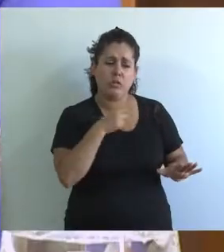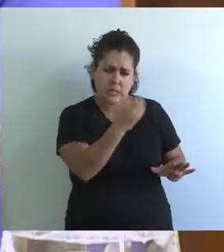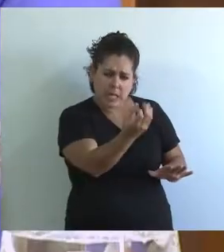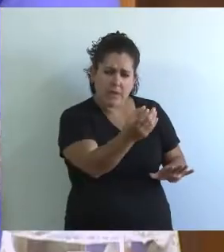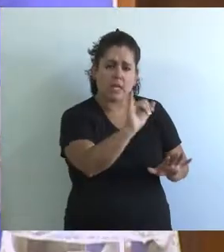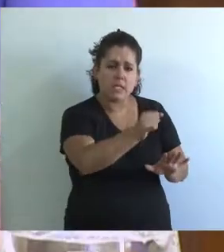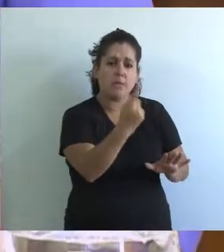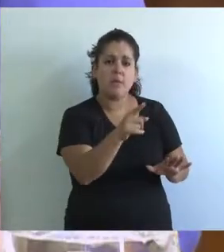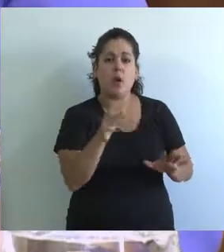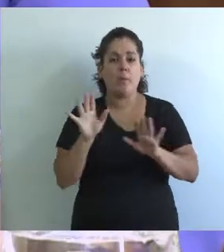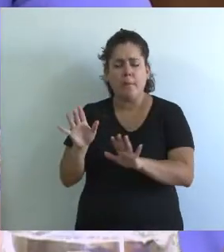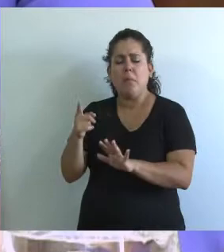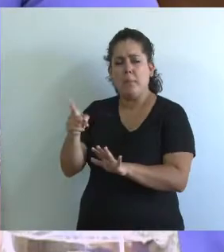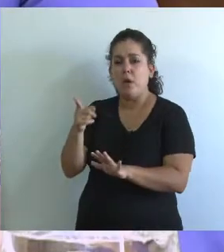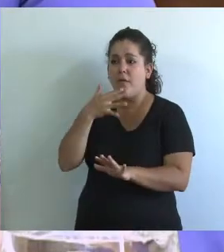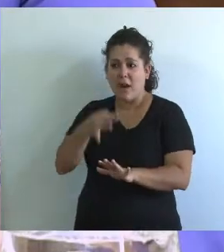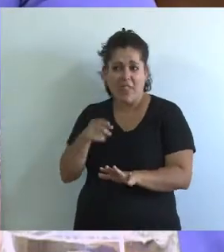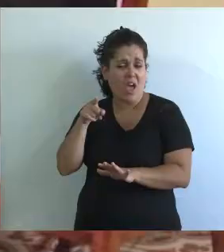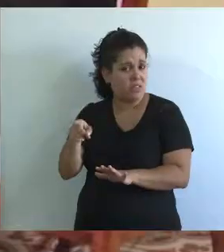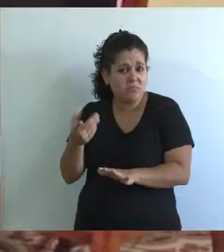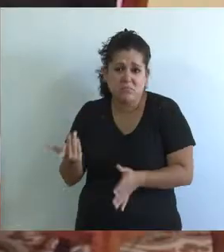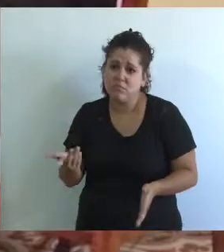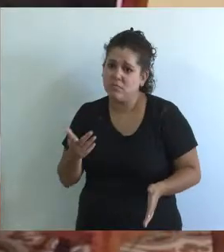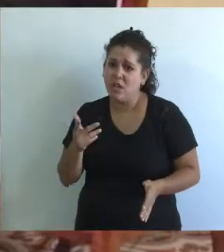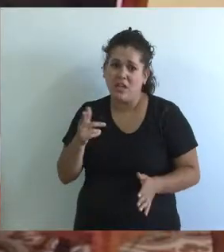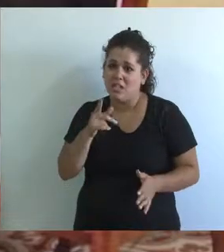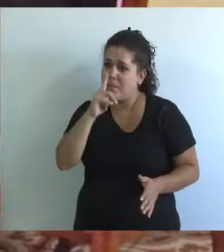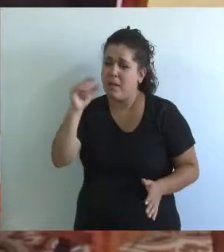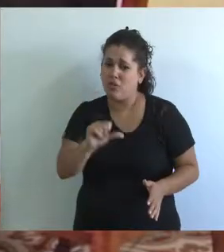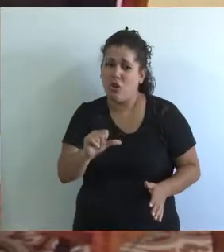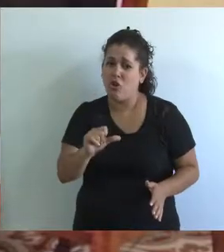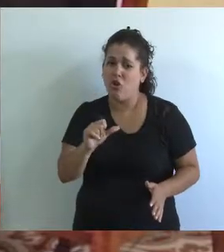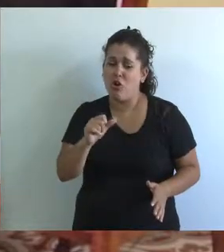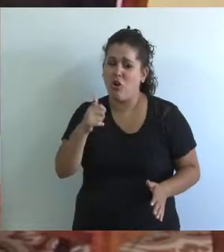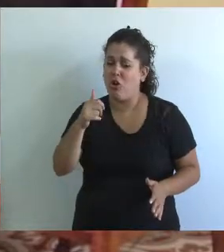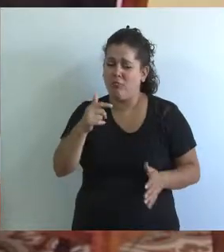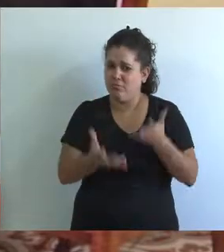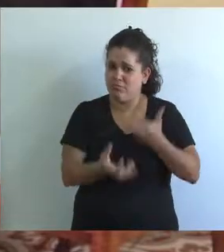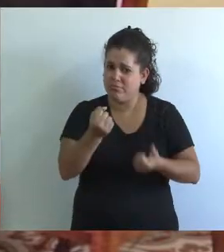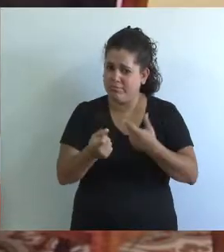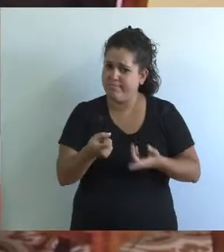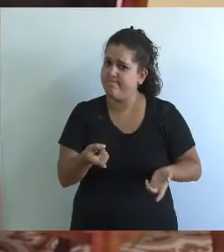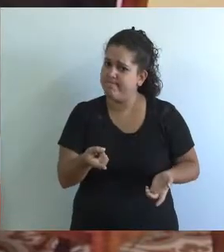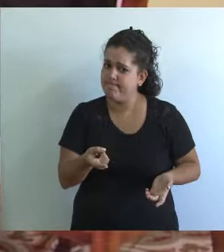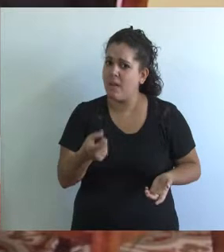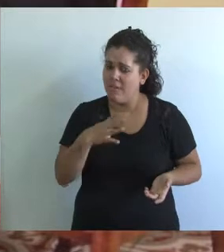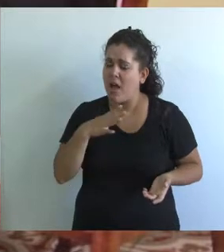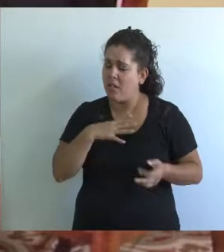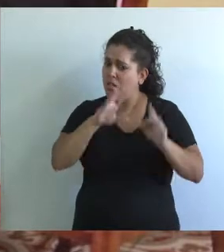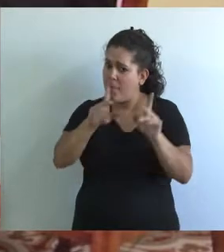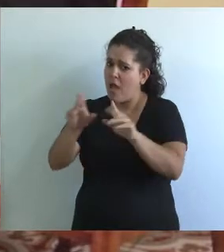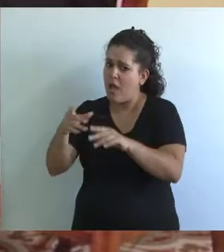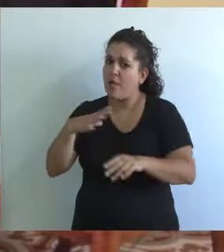suponte que es menor, pero hoy no tenés plata. El petróleo no convencional de Vaca Muerta. Después forma parte de un plan